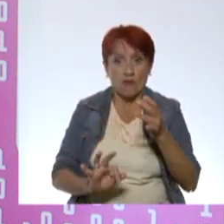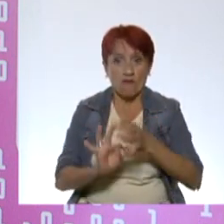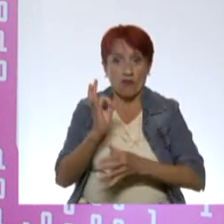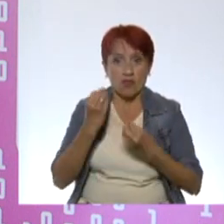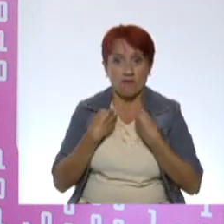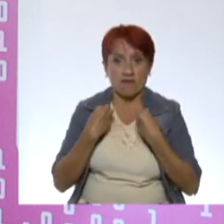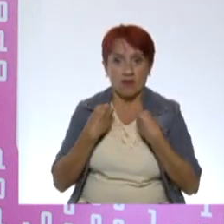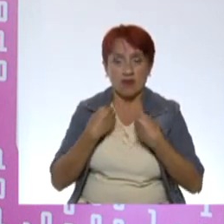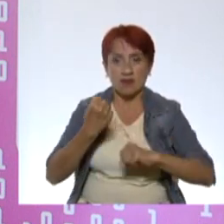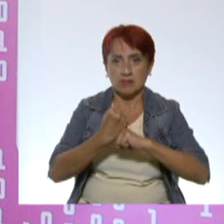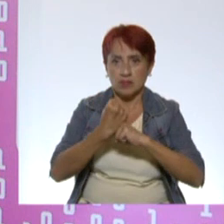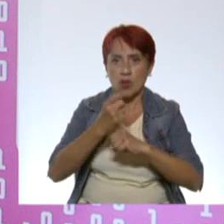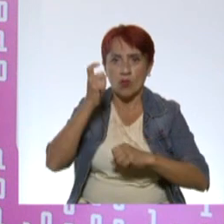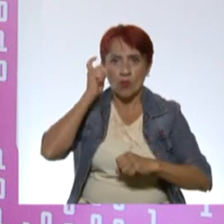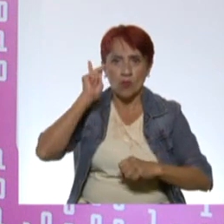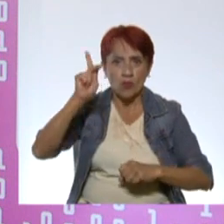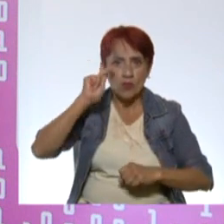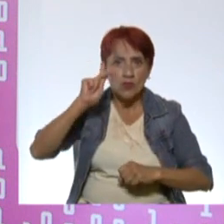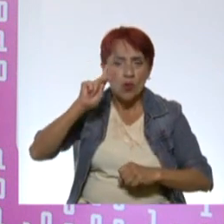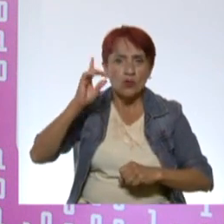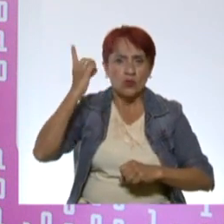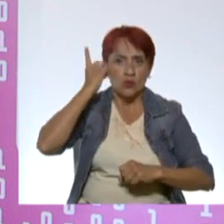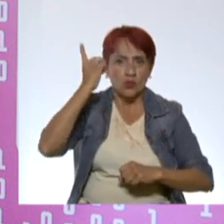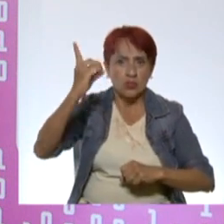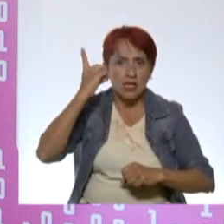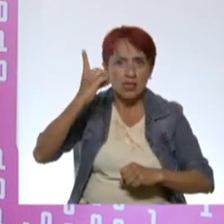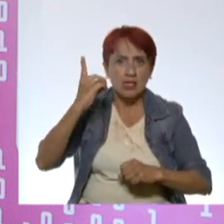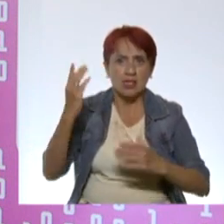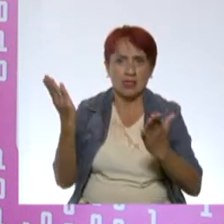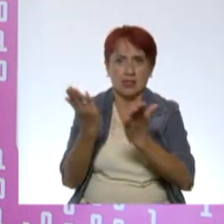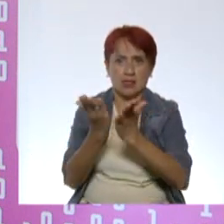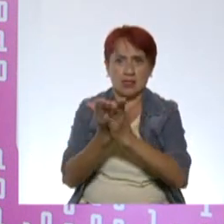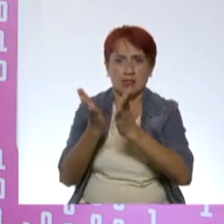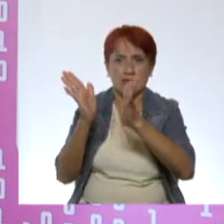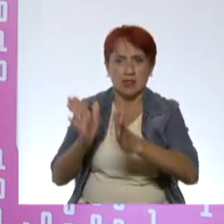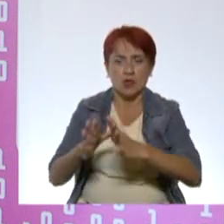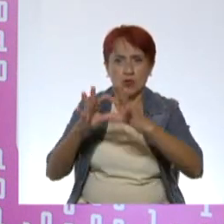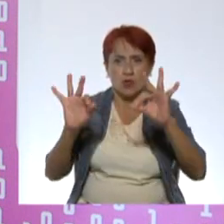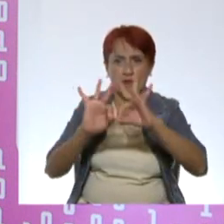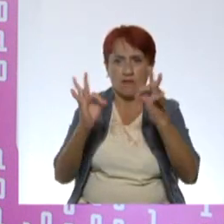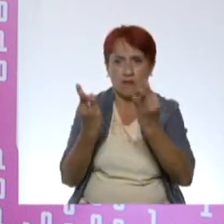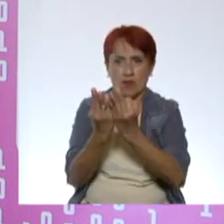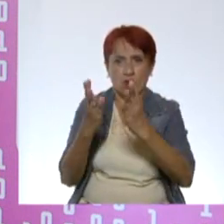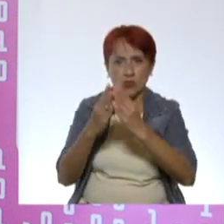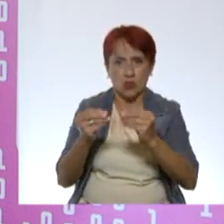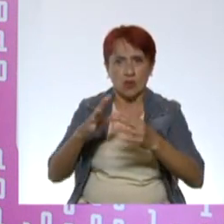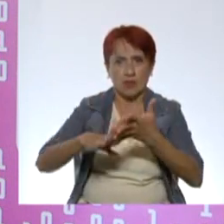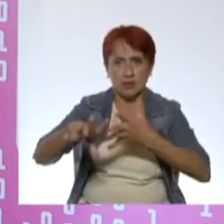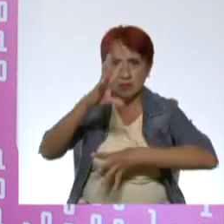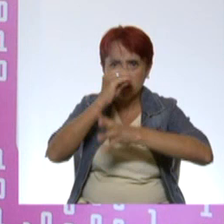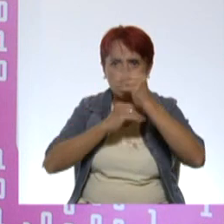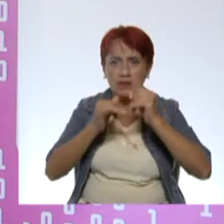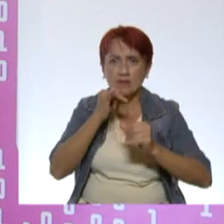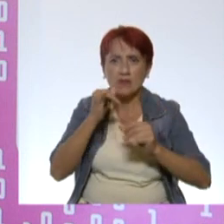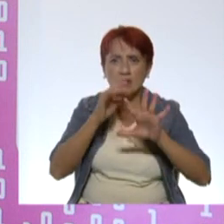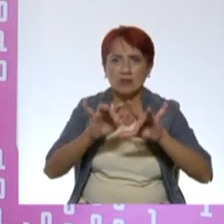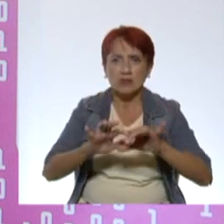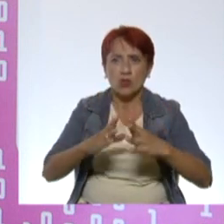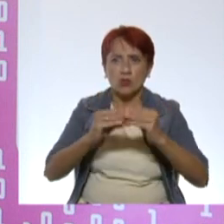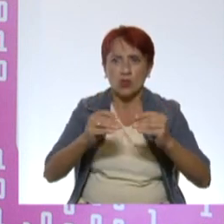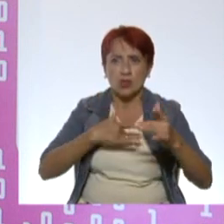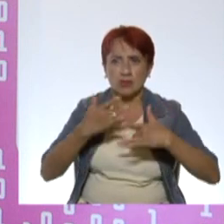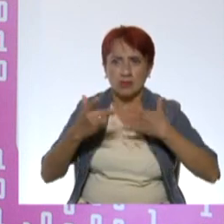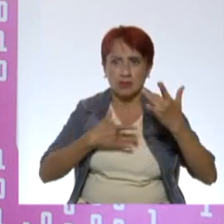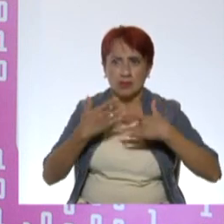en Fundavid, continuamos apoyando a los docentes, estudiantes y familias a través de esta ventana tecnológica para profundizar la transformación